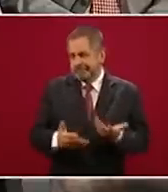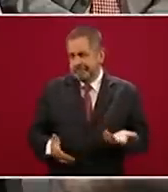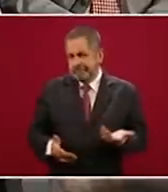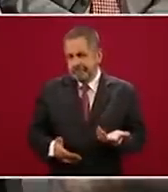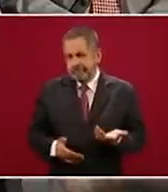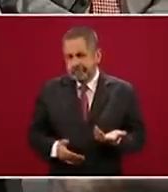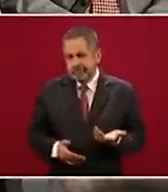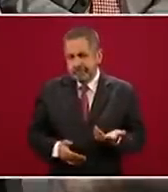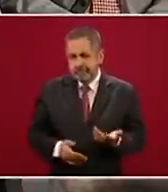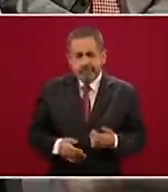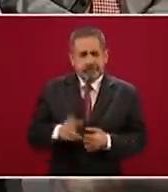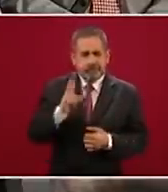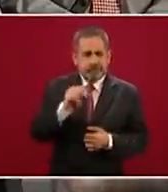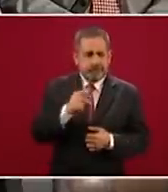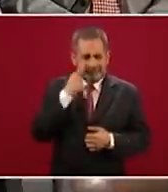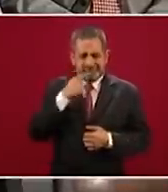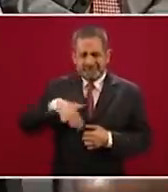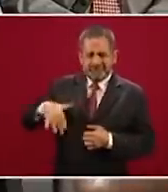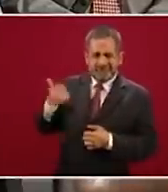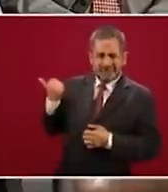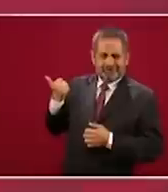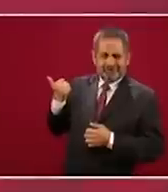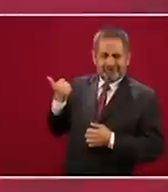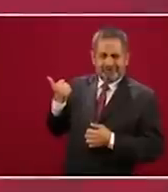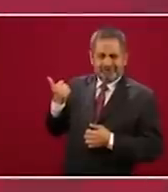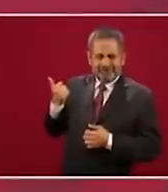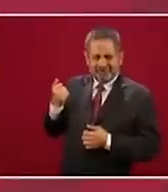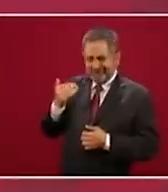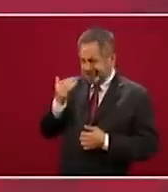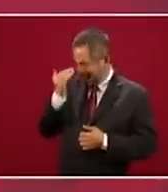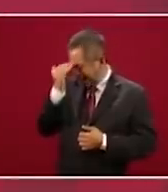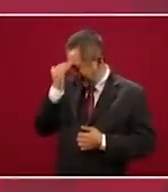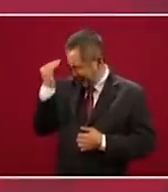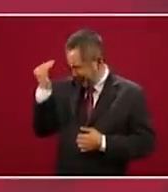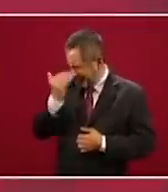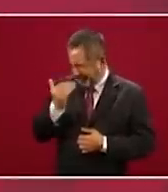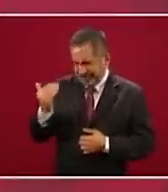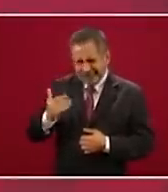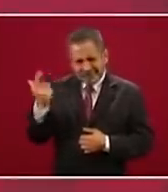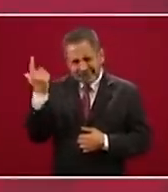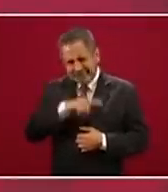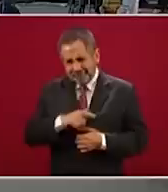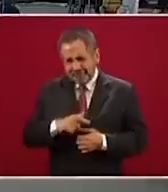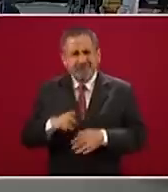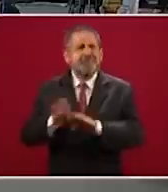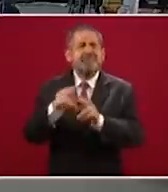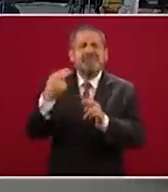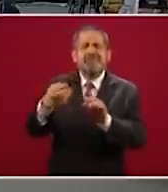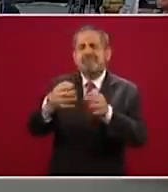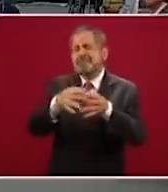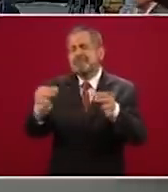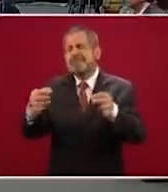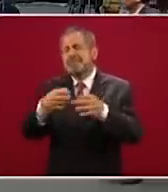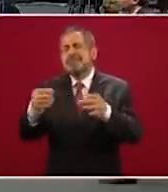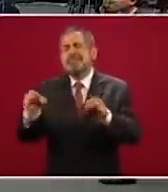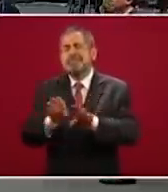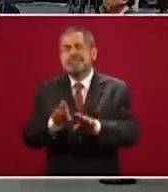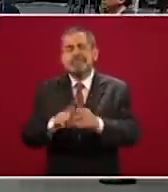no esto que vimos ahora, horroroso. ¿Cómo es el lema, Jesús?